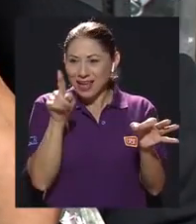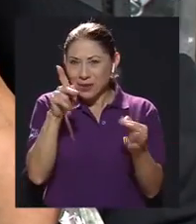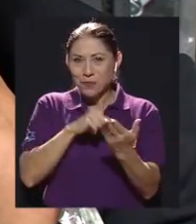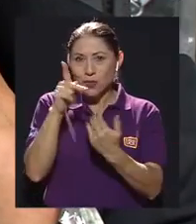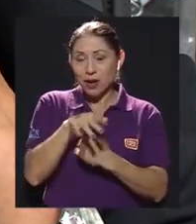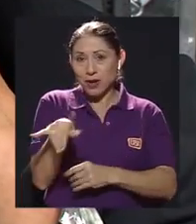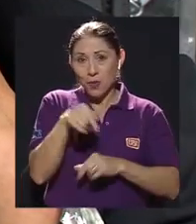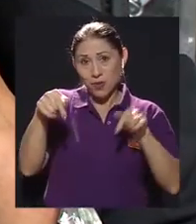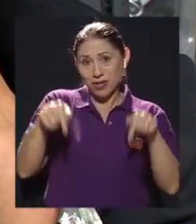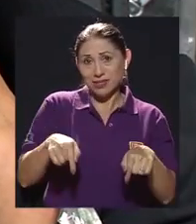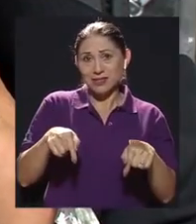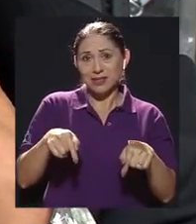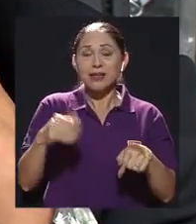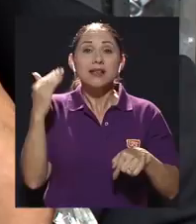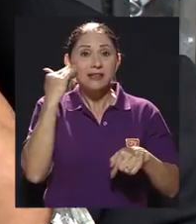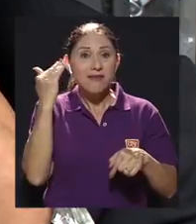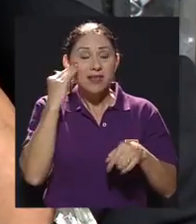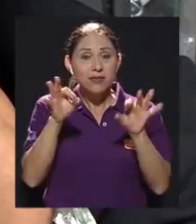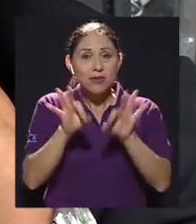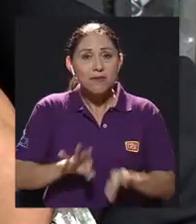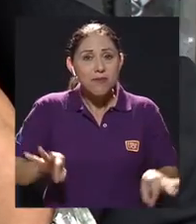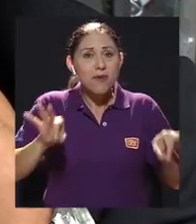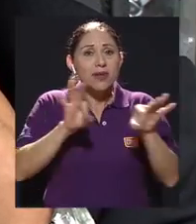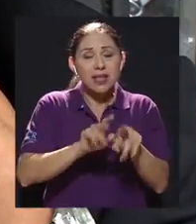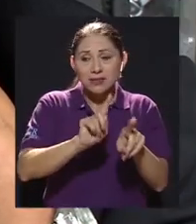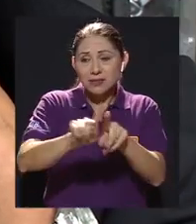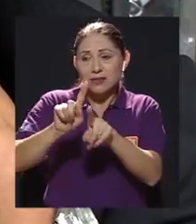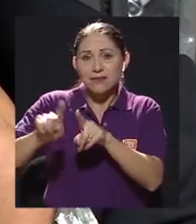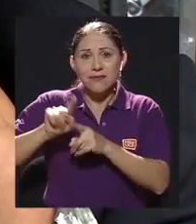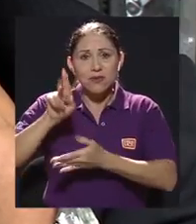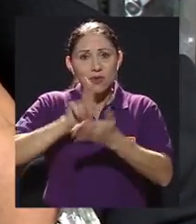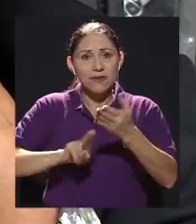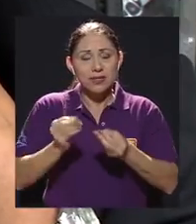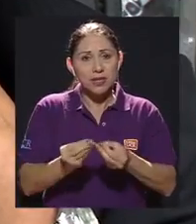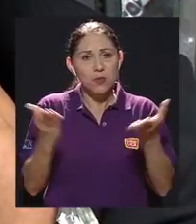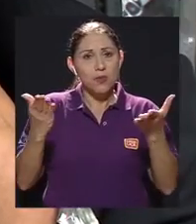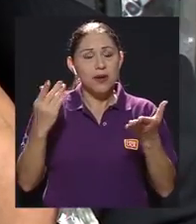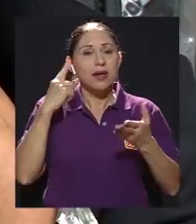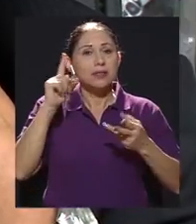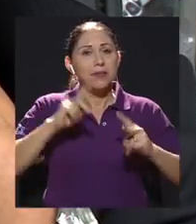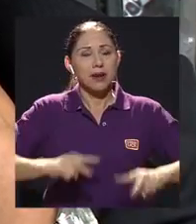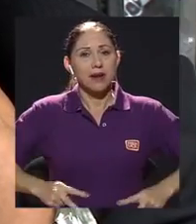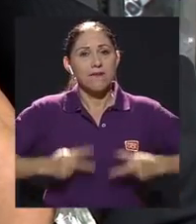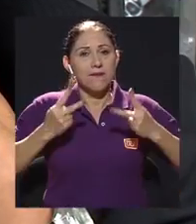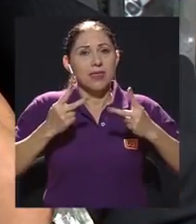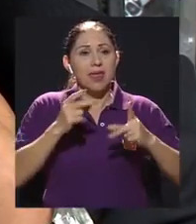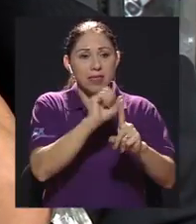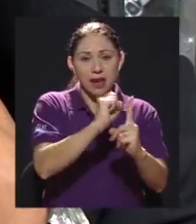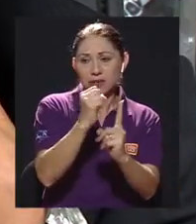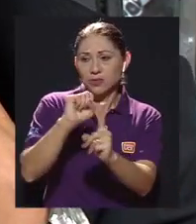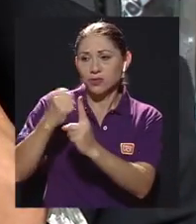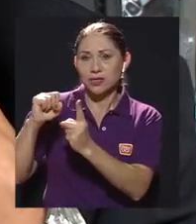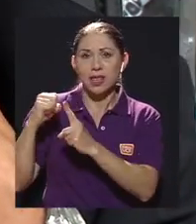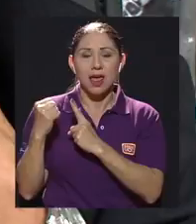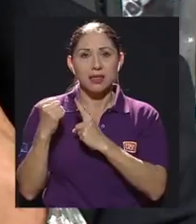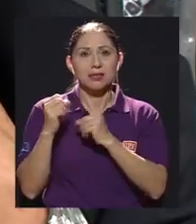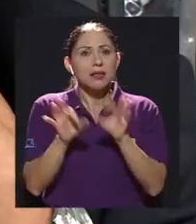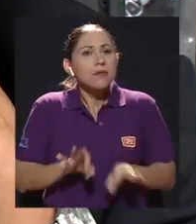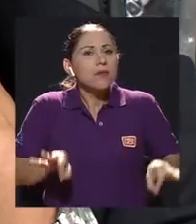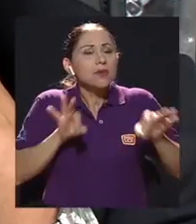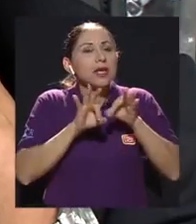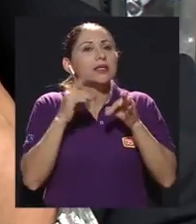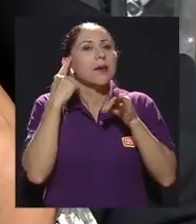y sabiendo la importancia que tienen las universidades públicas para la vida de las sociedades y para la democracia en